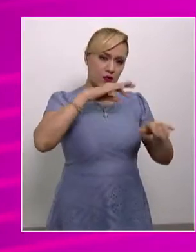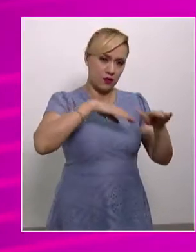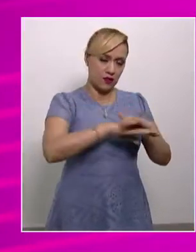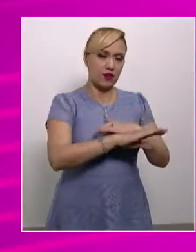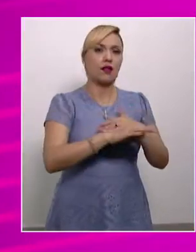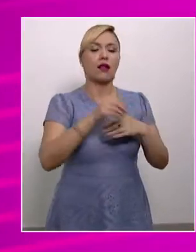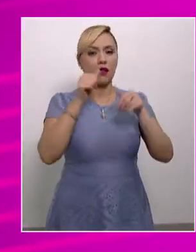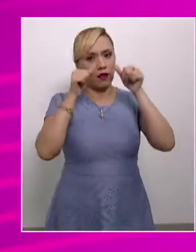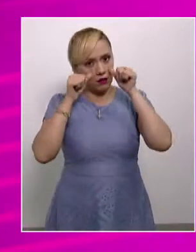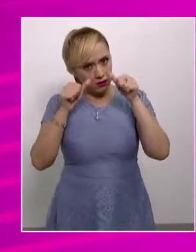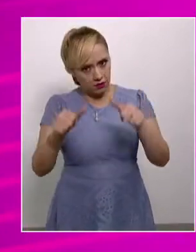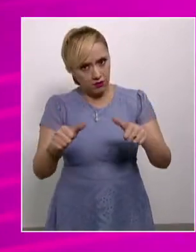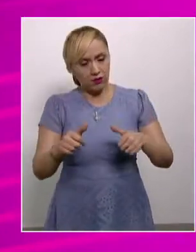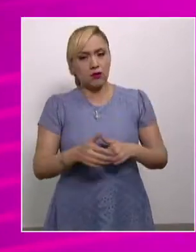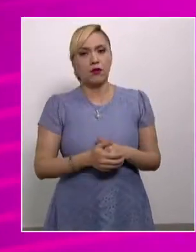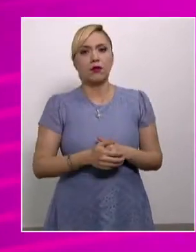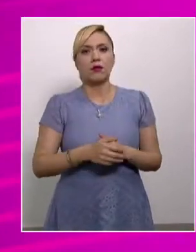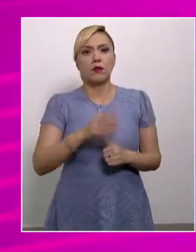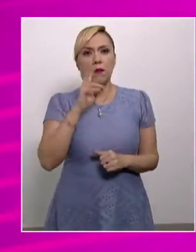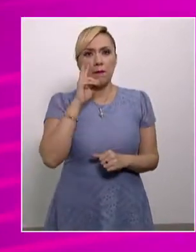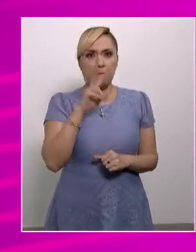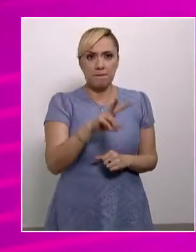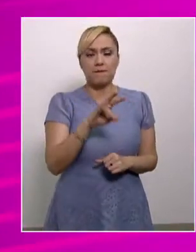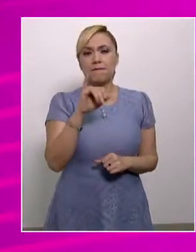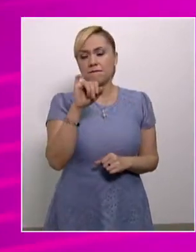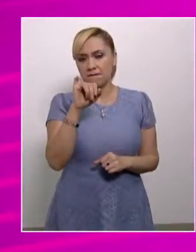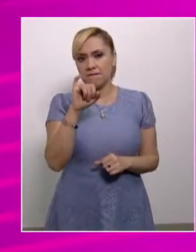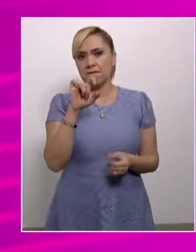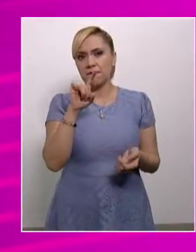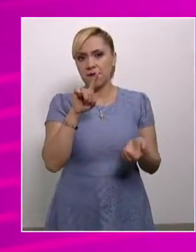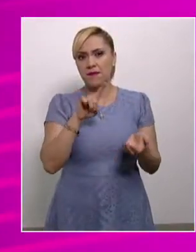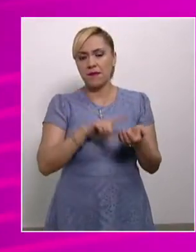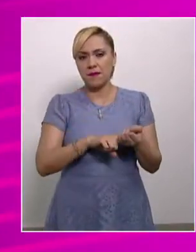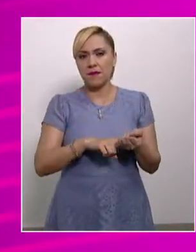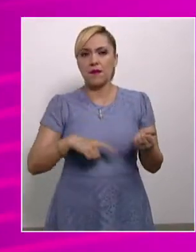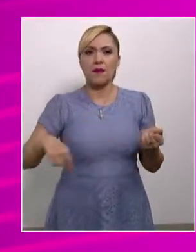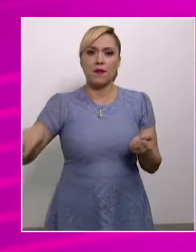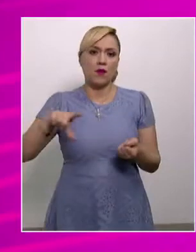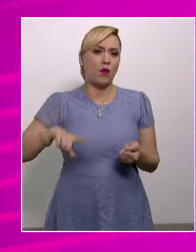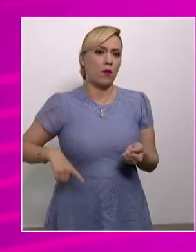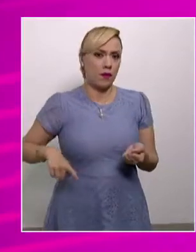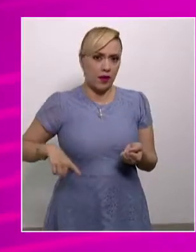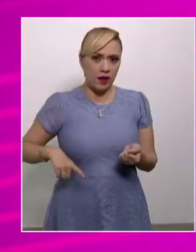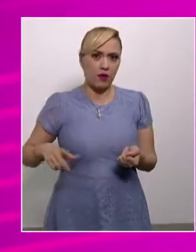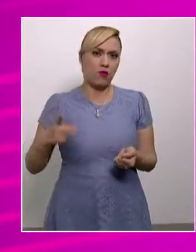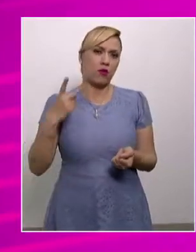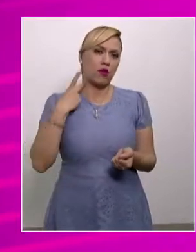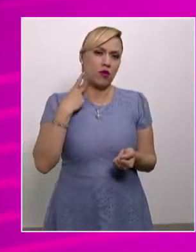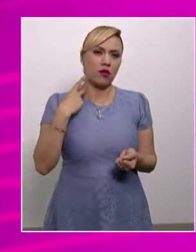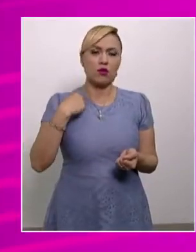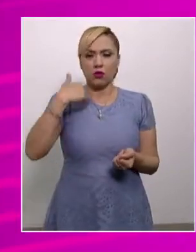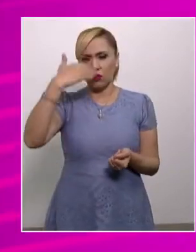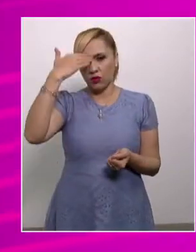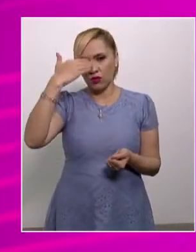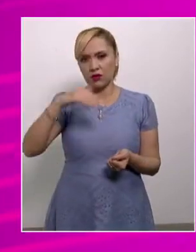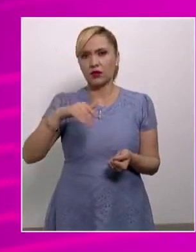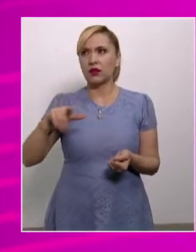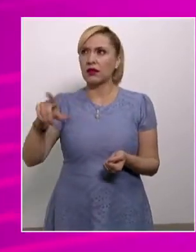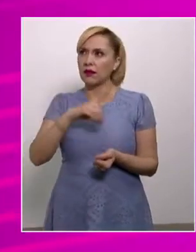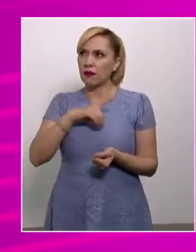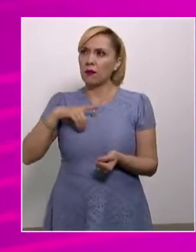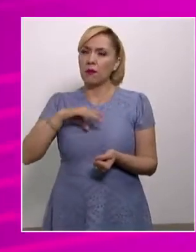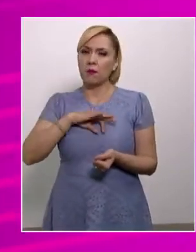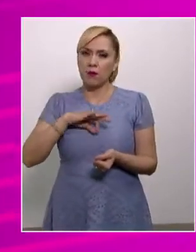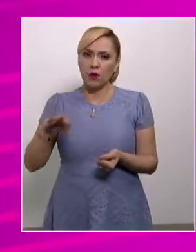esta índole, pero también sí vemos una parte de la incidencia política, porque creemos que hay que ir tras las situaciones de